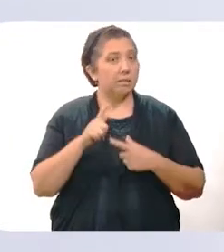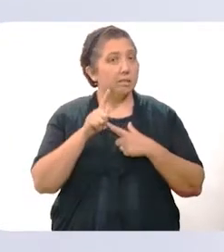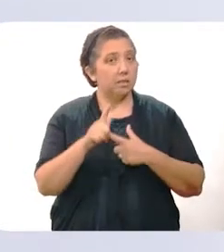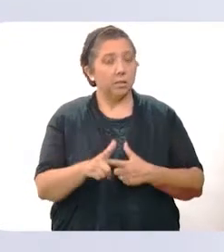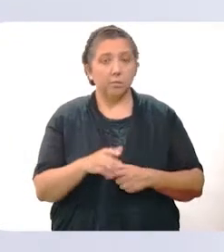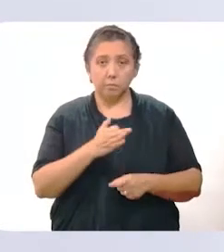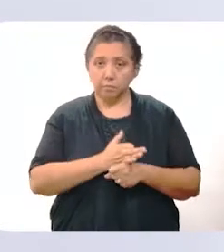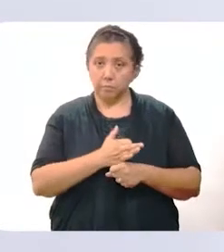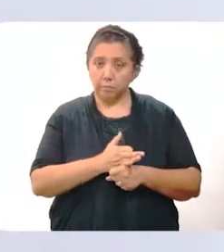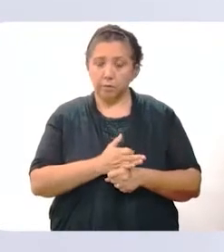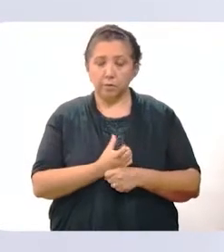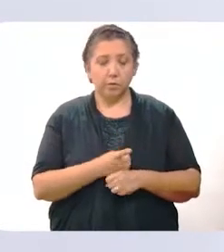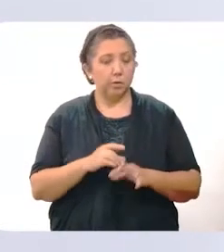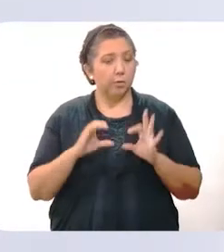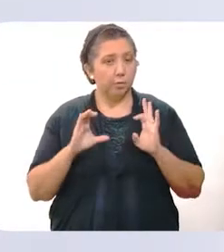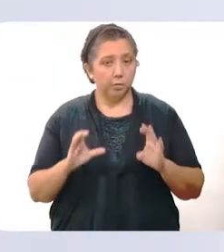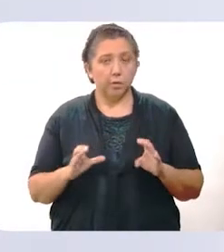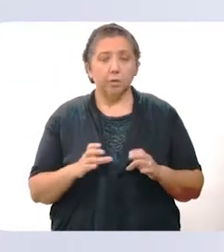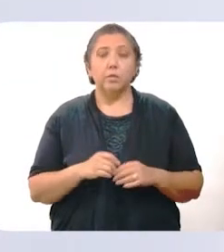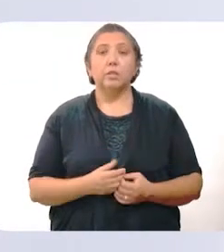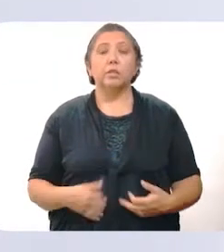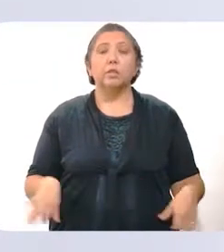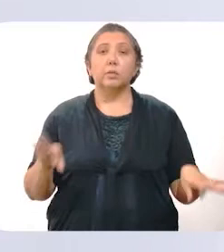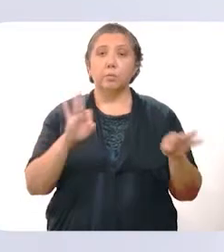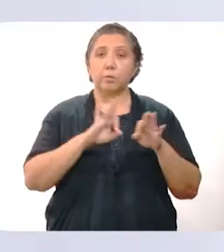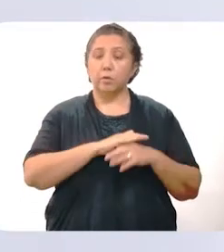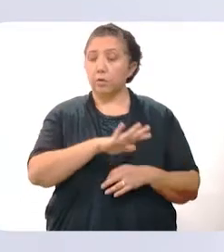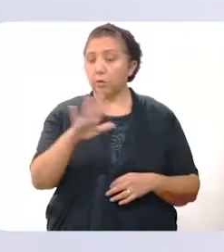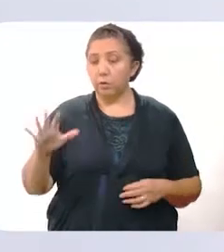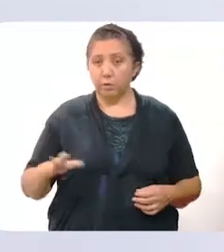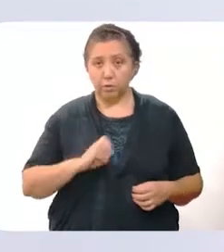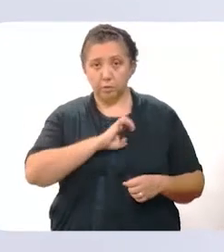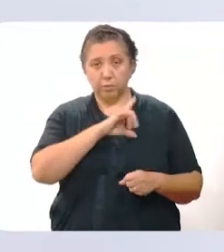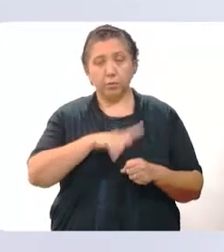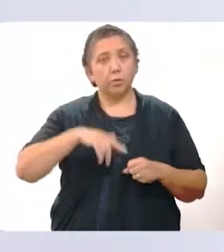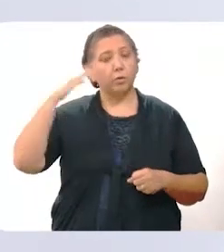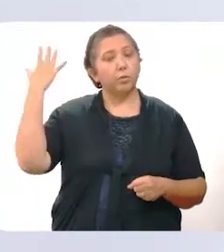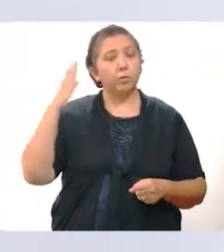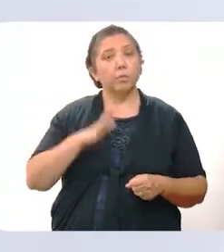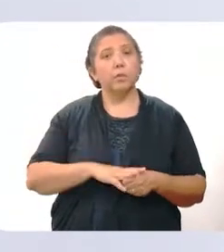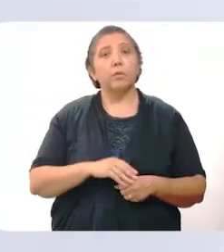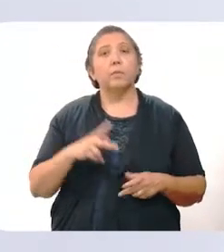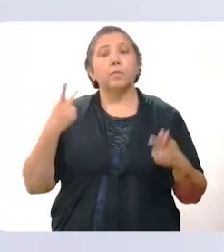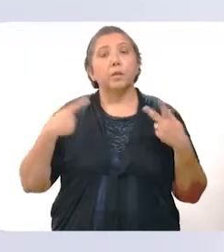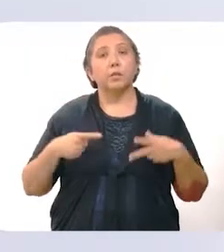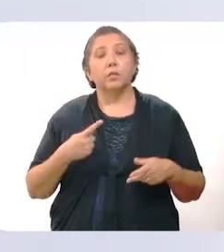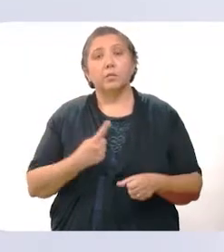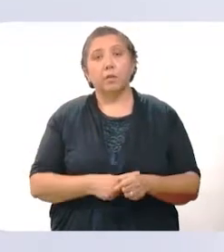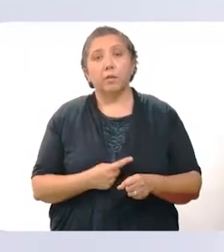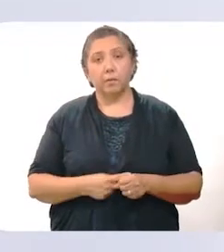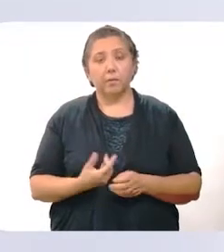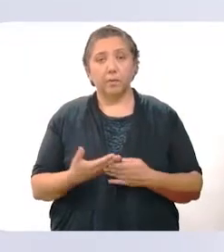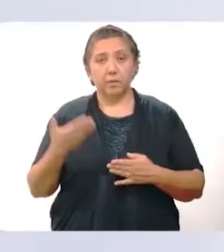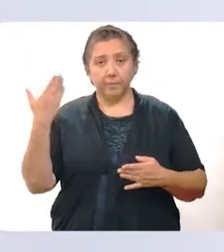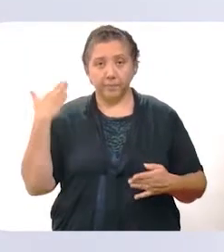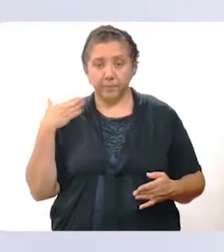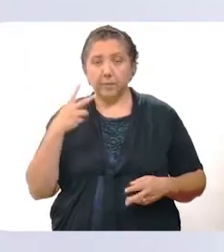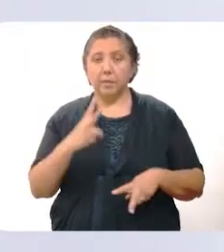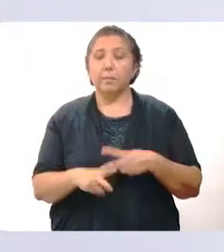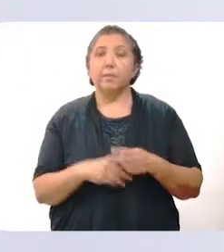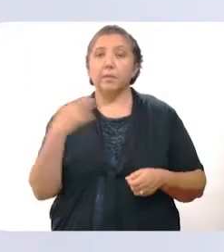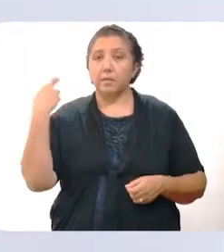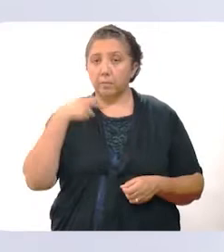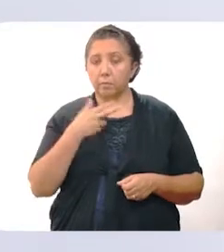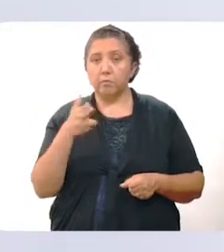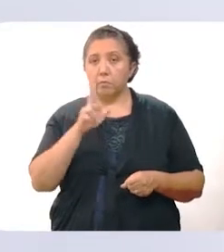sigue y no es momento de bajar la guardia. Es muy importante que todos, en especial los adultos mayores o personas con enfermedades previas, acudan